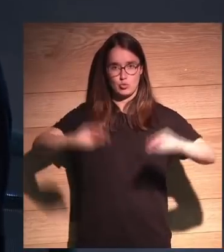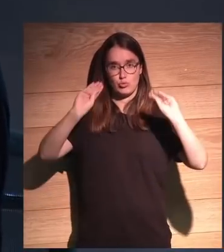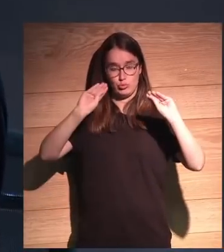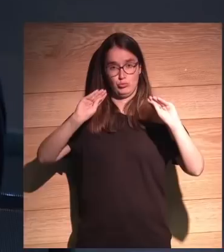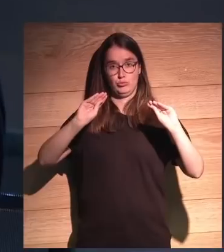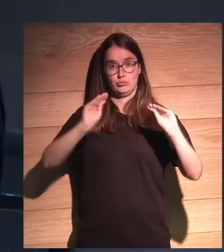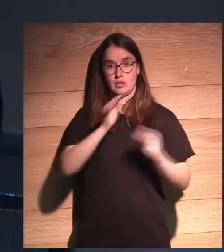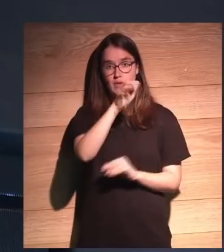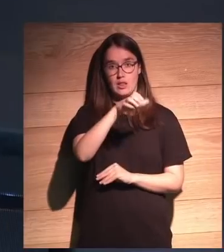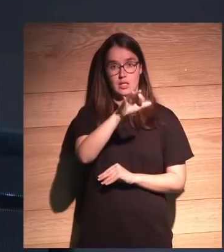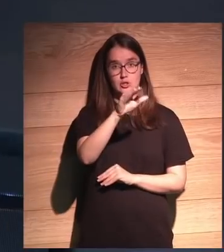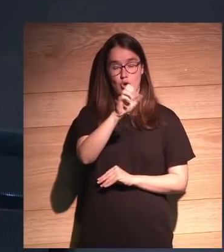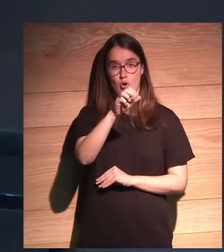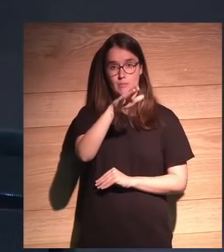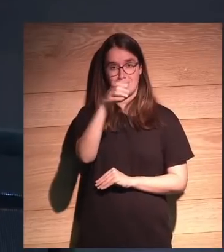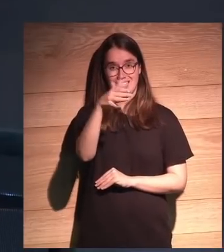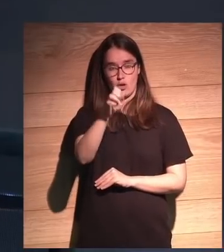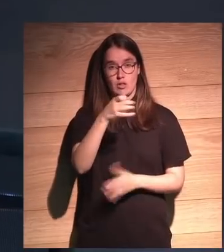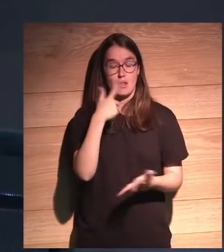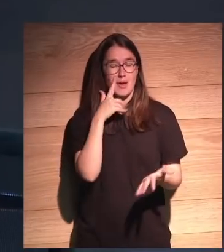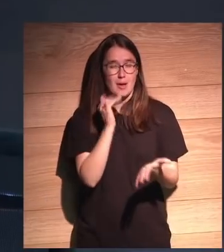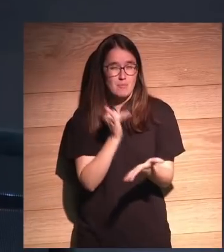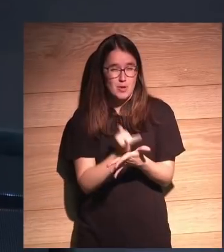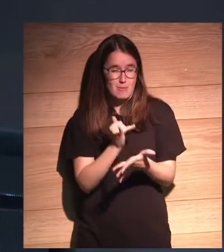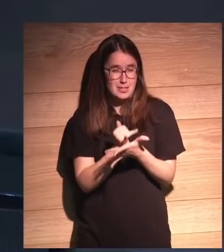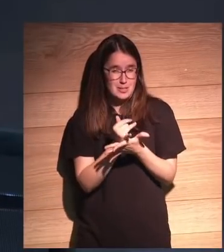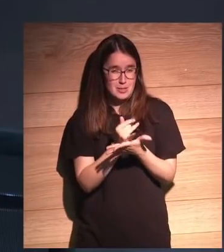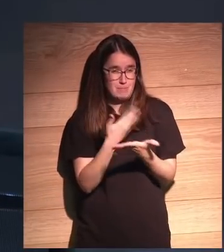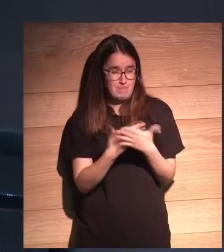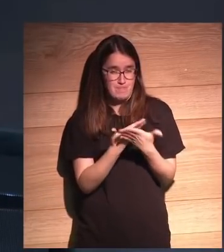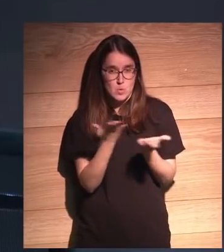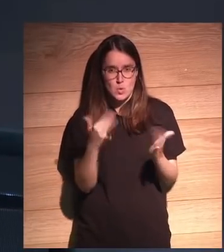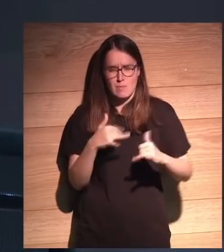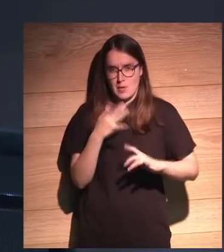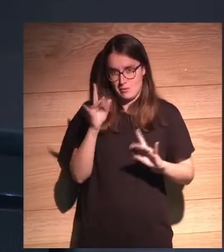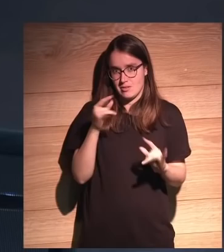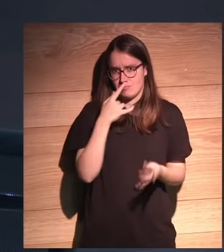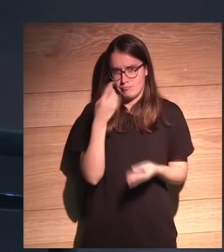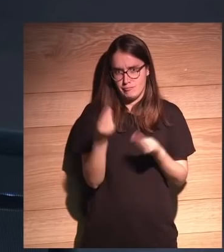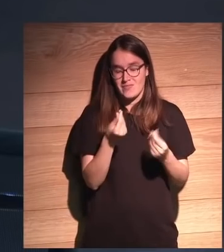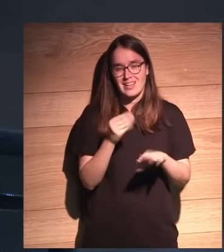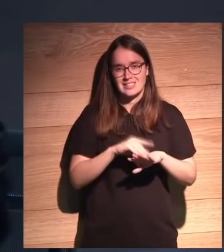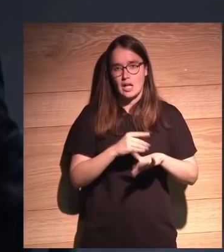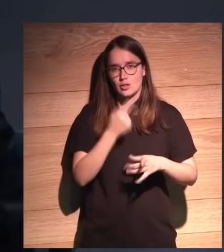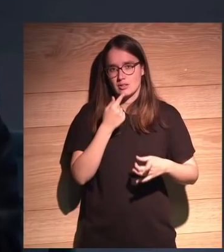Pacheco. No hay pruebas fehacientes, pero sí hay datos que apuntan a que Juana